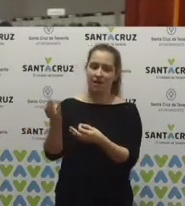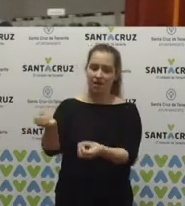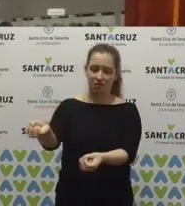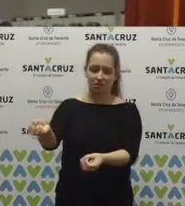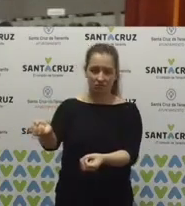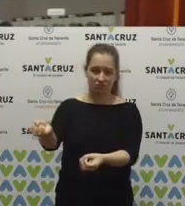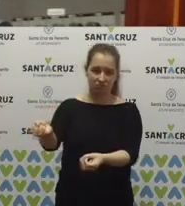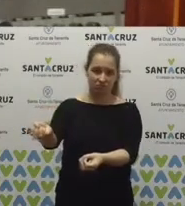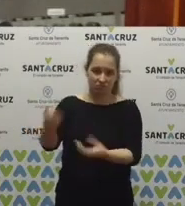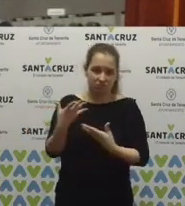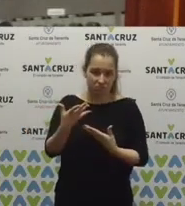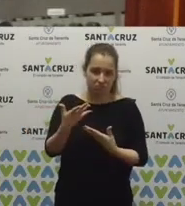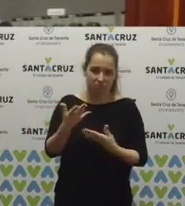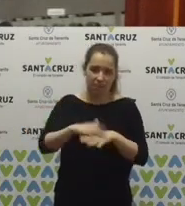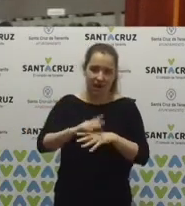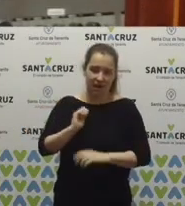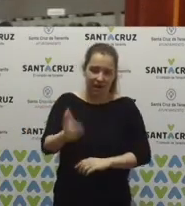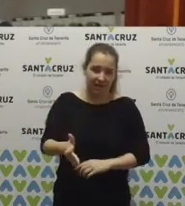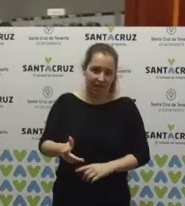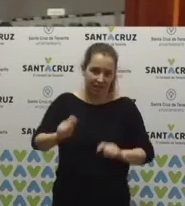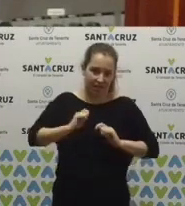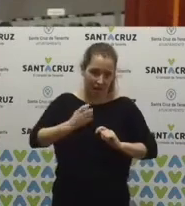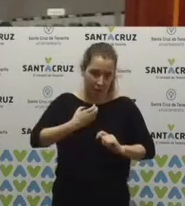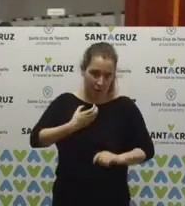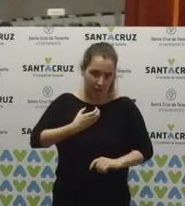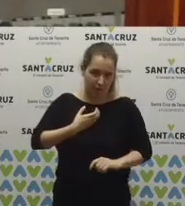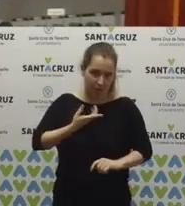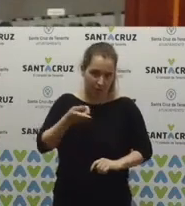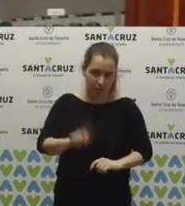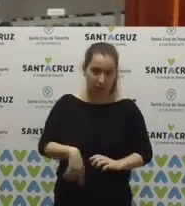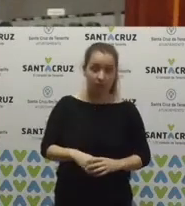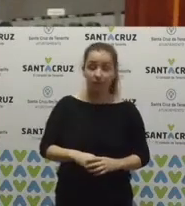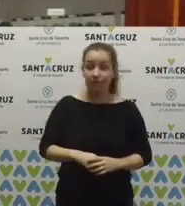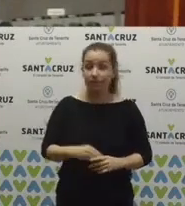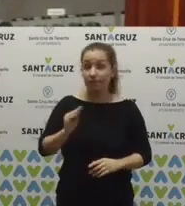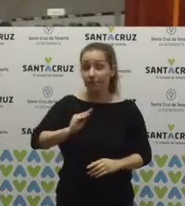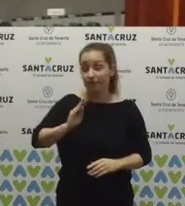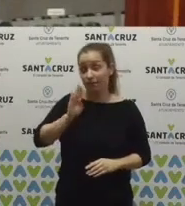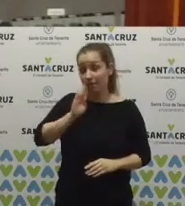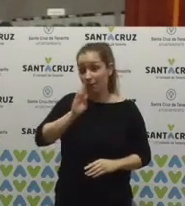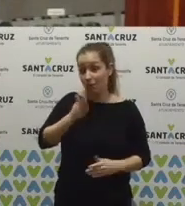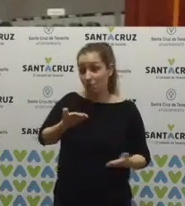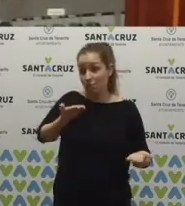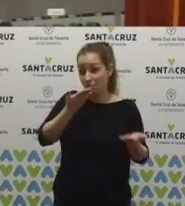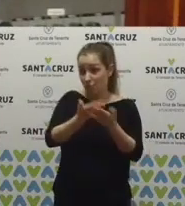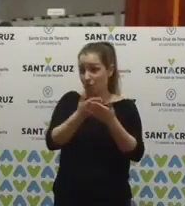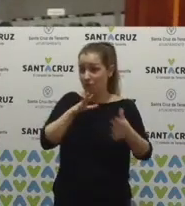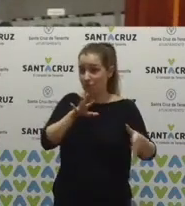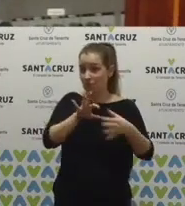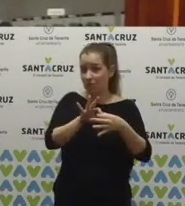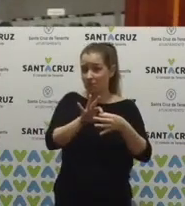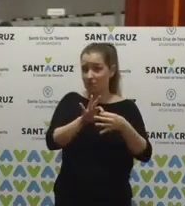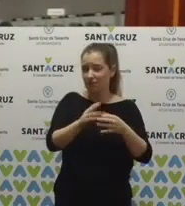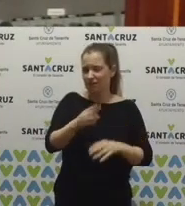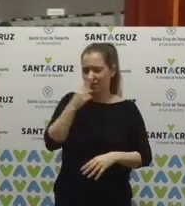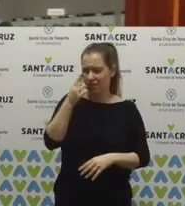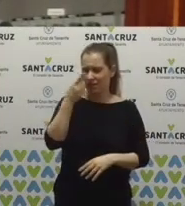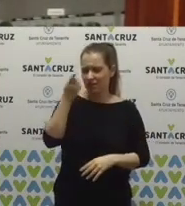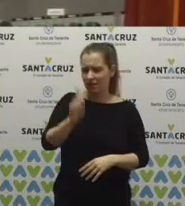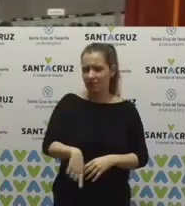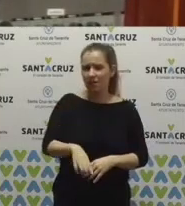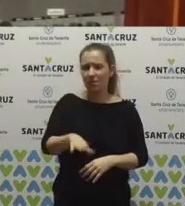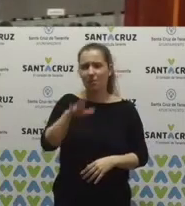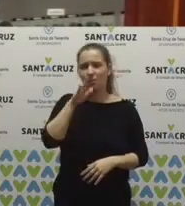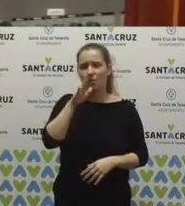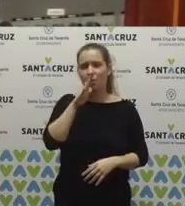el ayuntamiento se hacen y tiene mucho que ver y esta emoción nos parece muy interesante porque viene a colación también de la